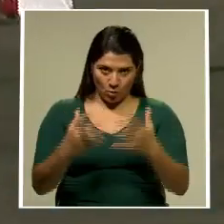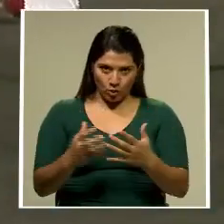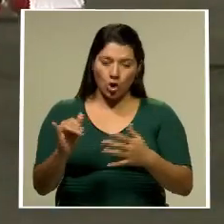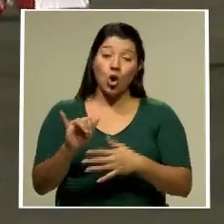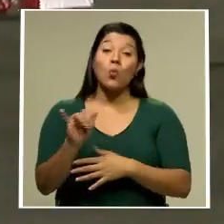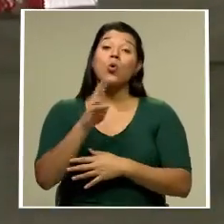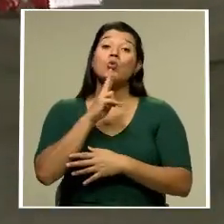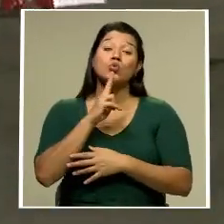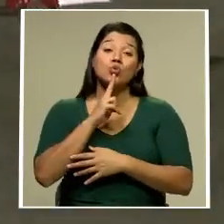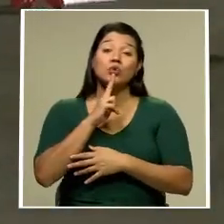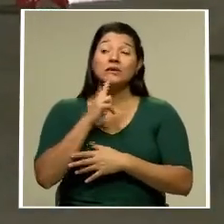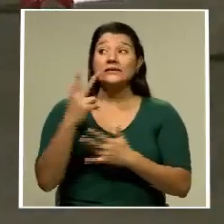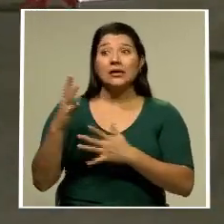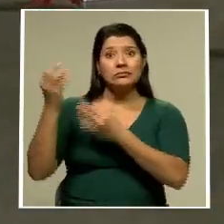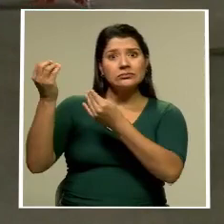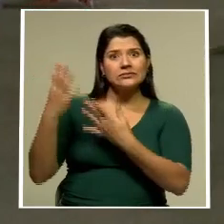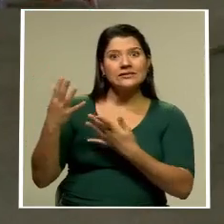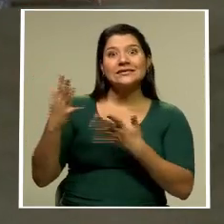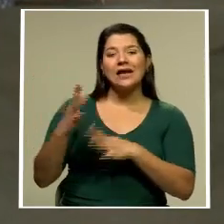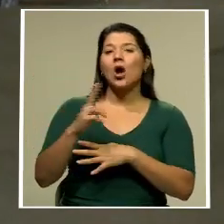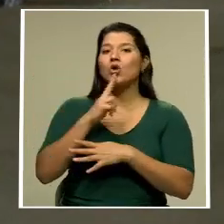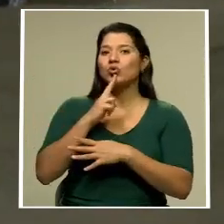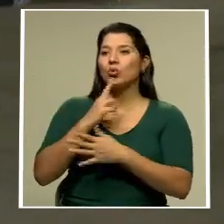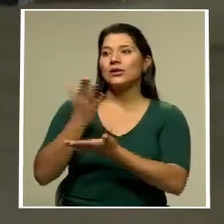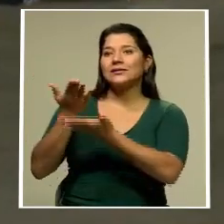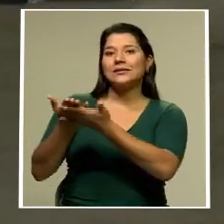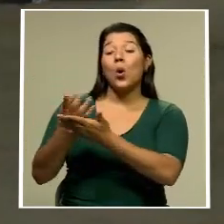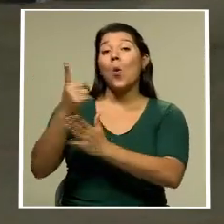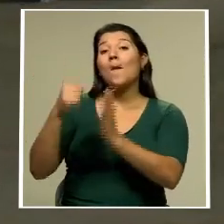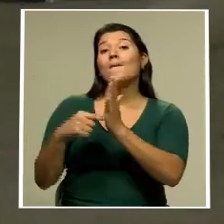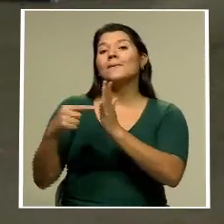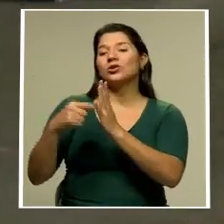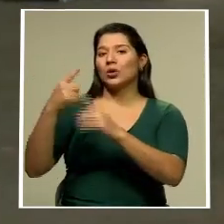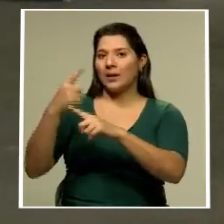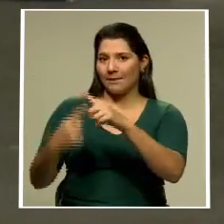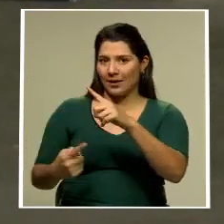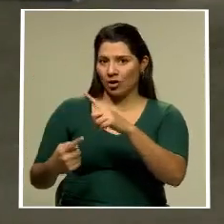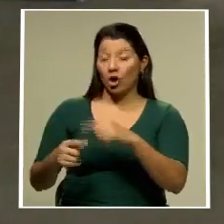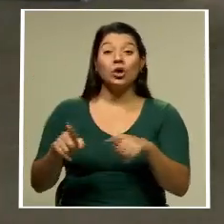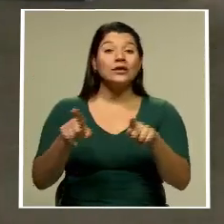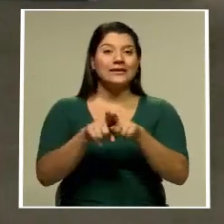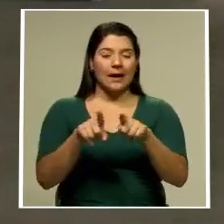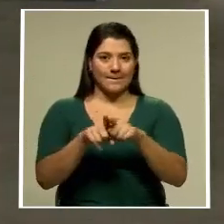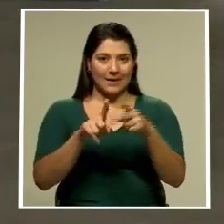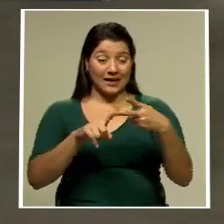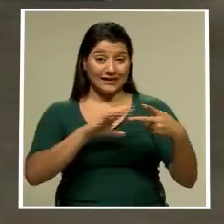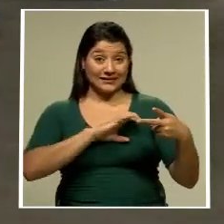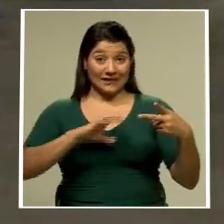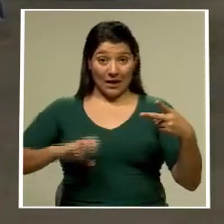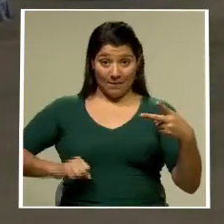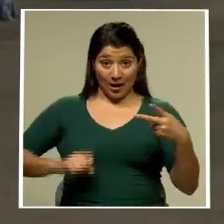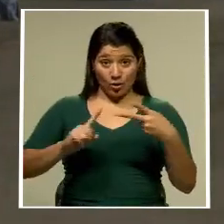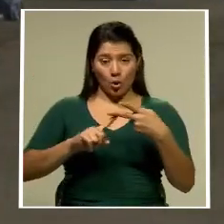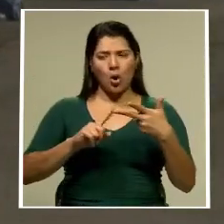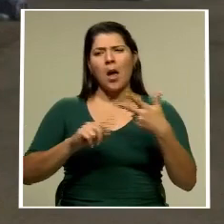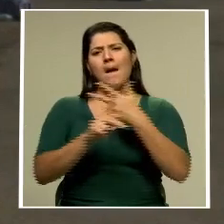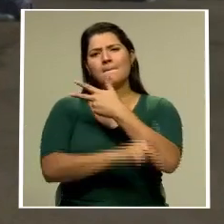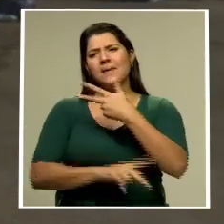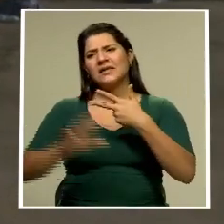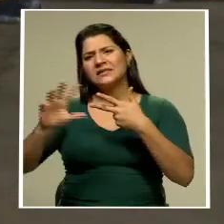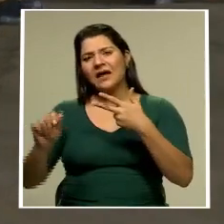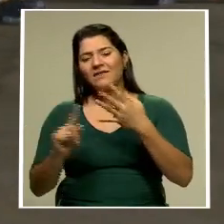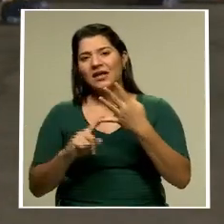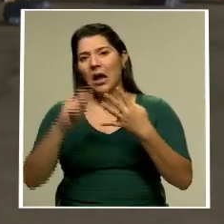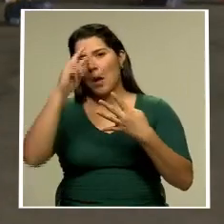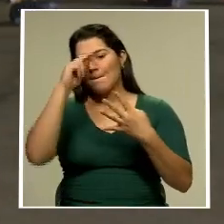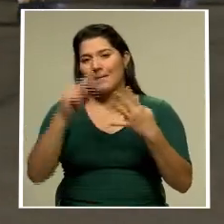Honduras, que ahora se nos indicaba que ya recibió 1,5 millones. También está El Salvador, países africanos,